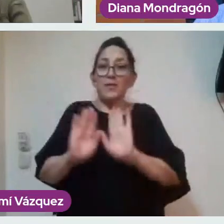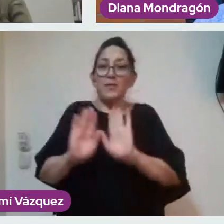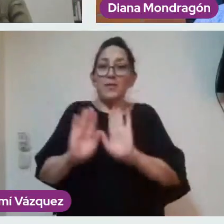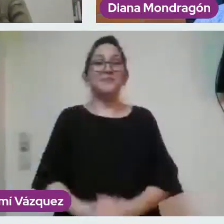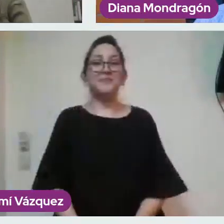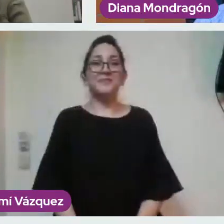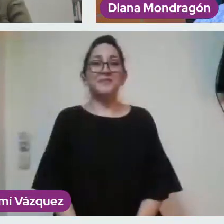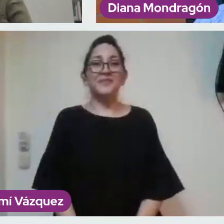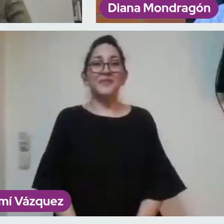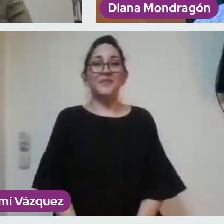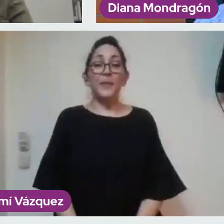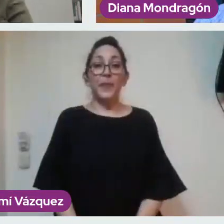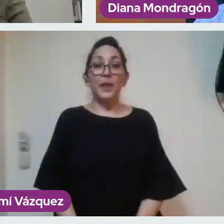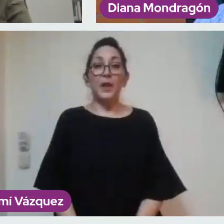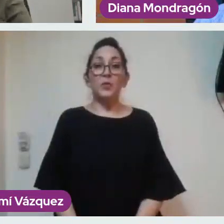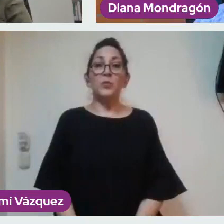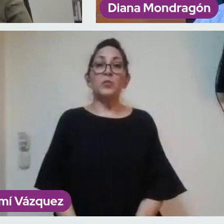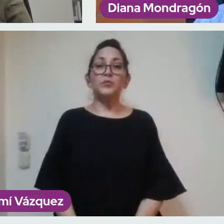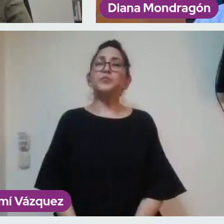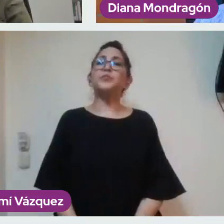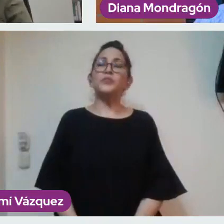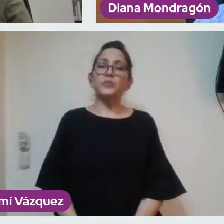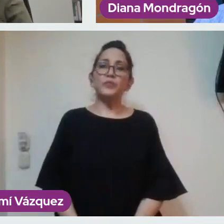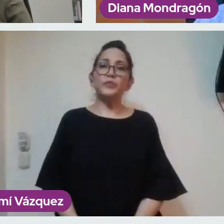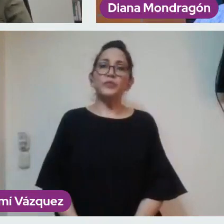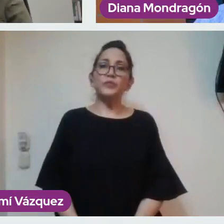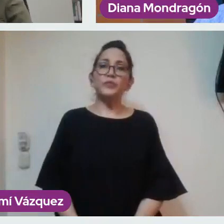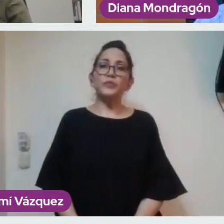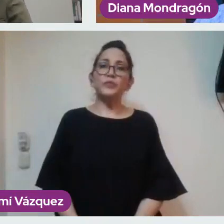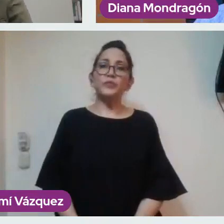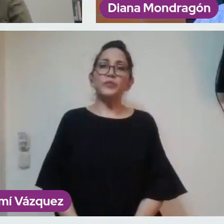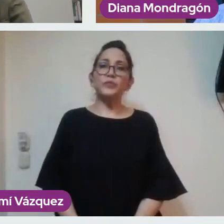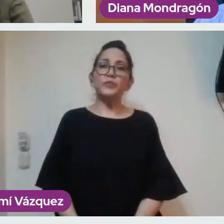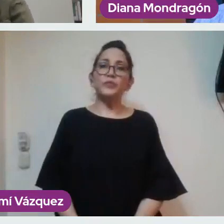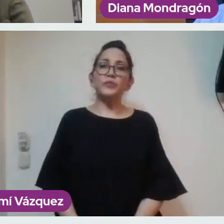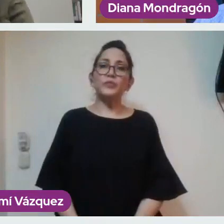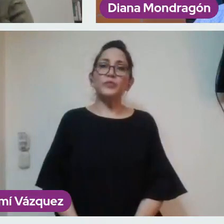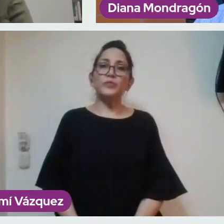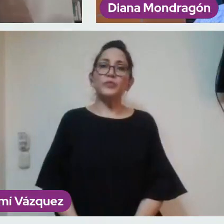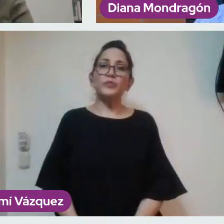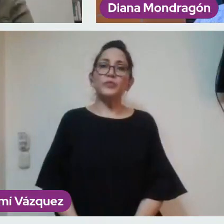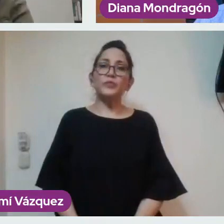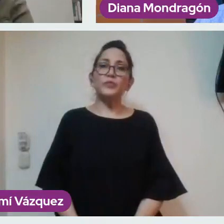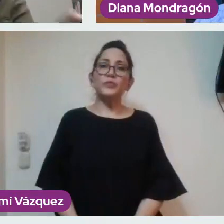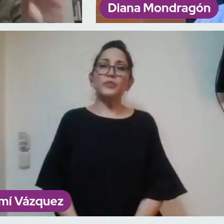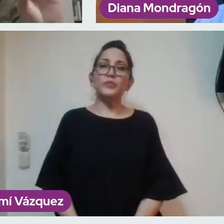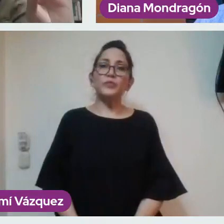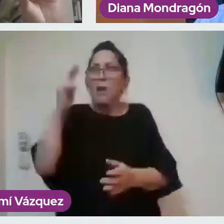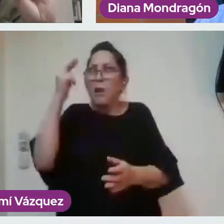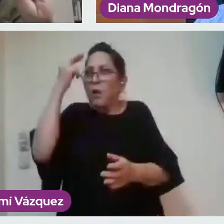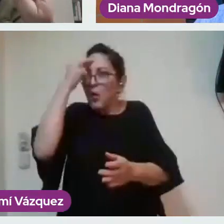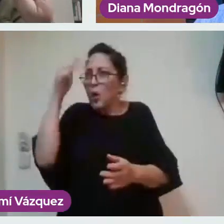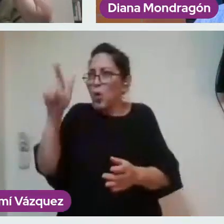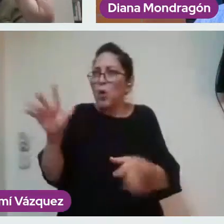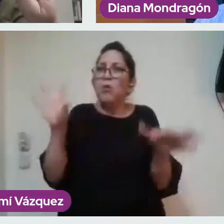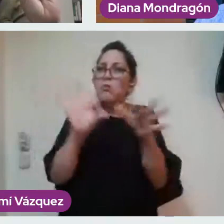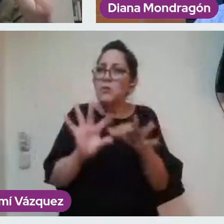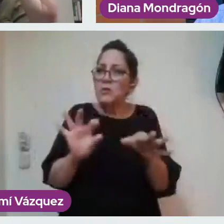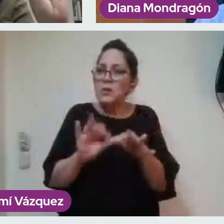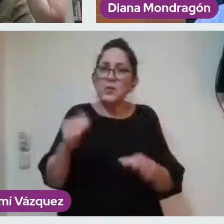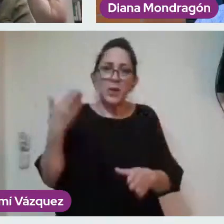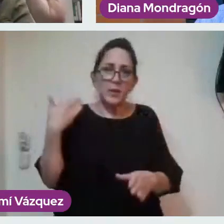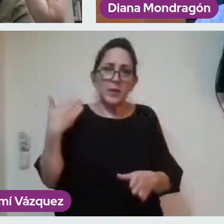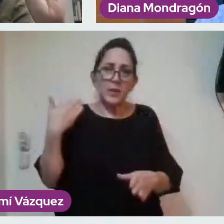Y bueno, pues retomando lo que amablemente nos comentabas, maestra. Y bueno, empezando, algo que